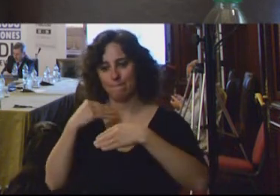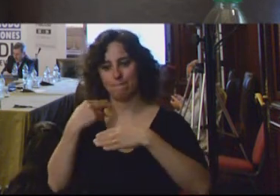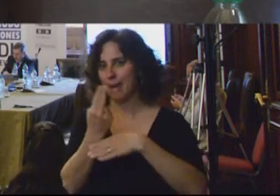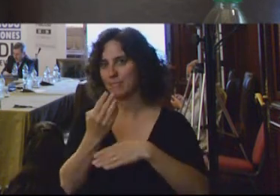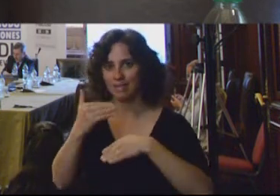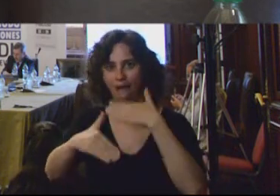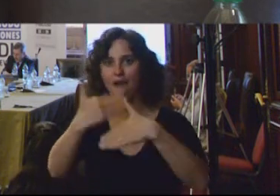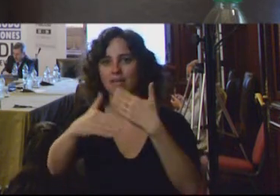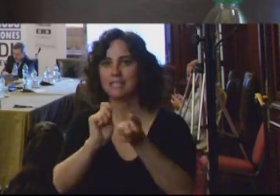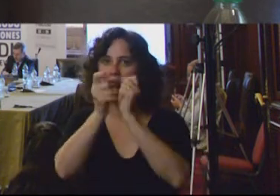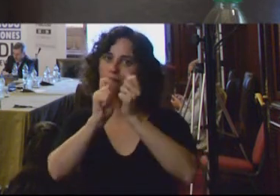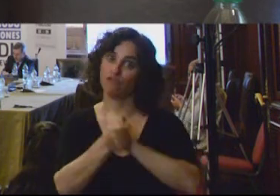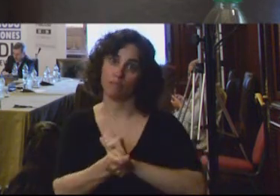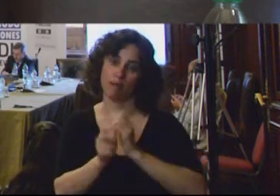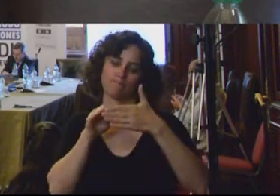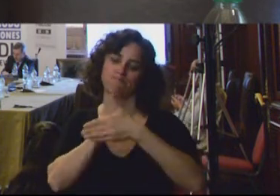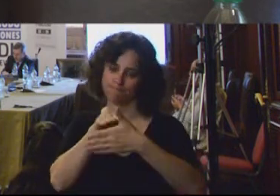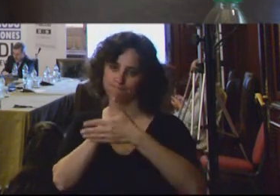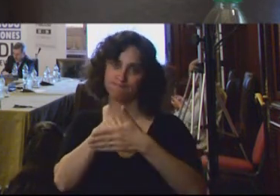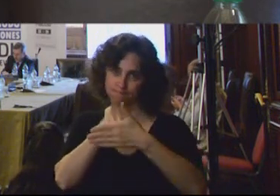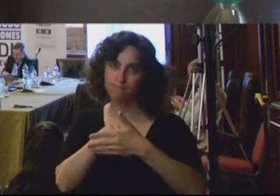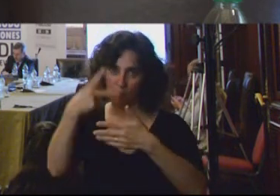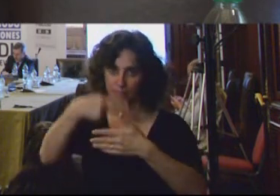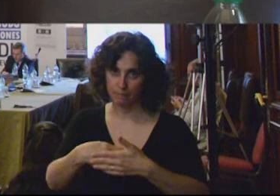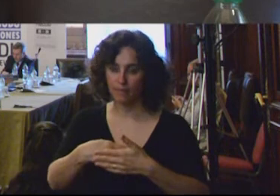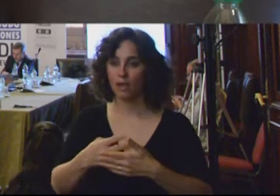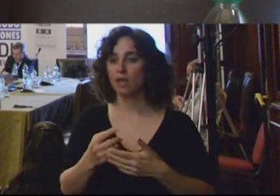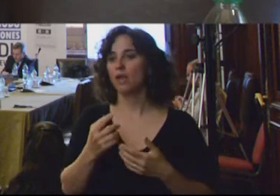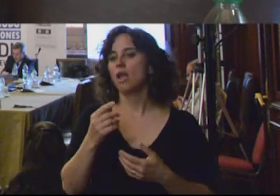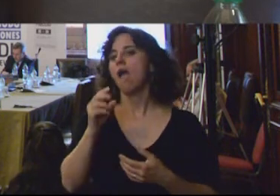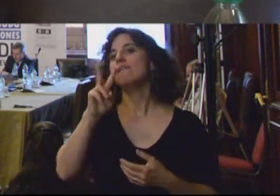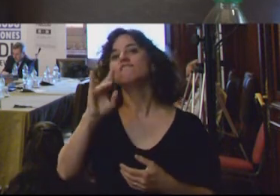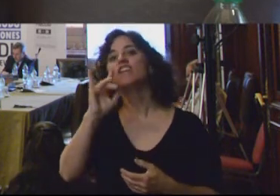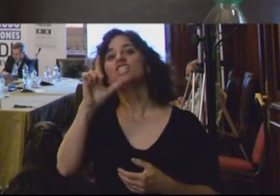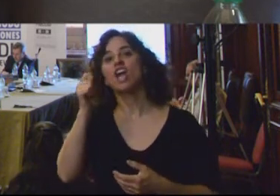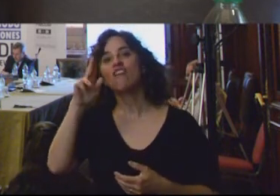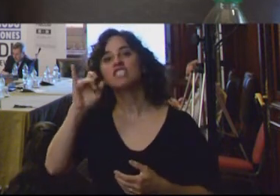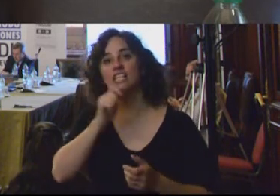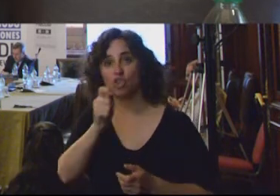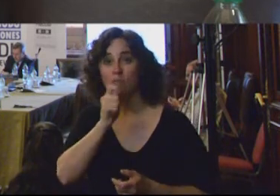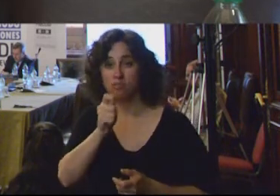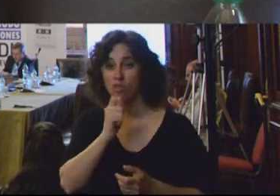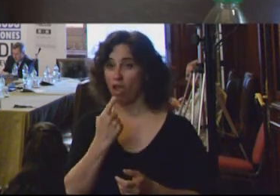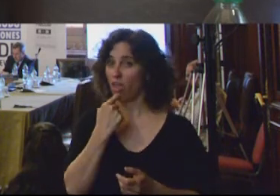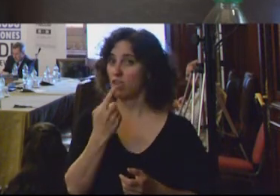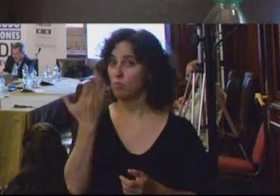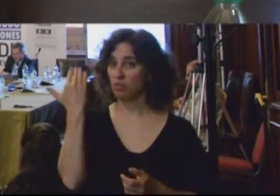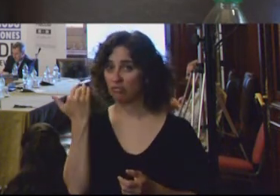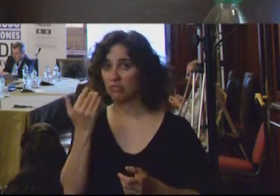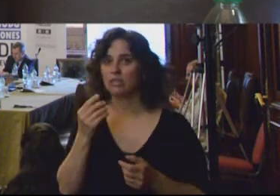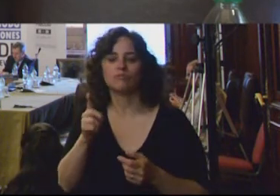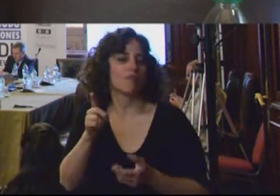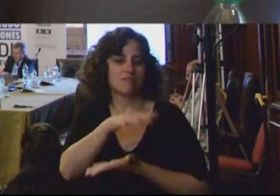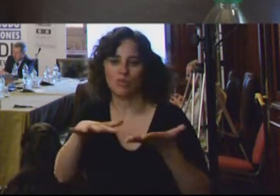reforma hasta el momento. Finalmente, sobre el caso de Fernando Villavicencio, lo mencionábamos al inicio, es un caso